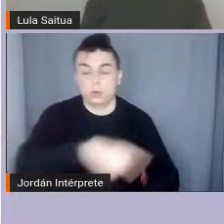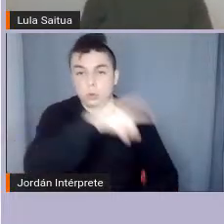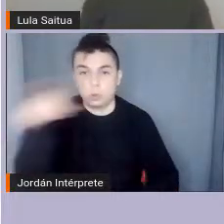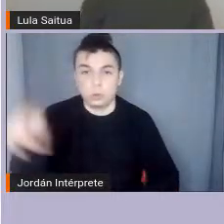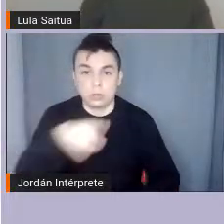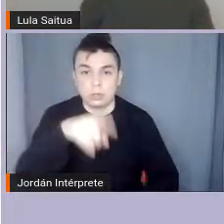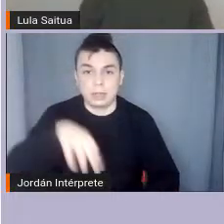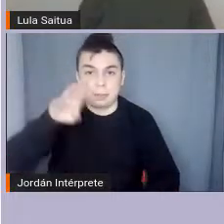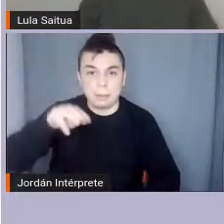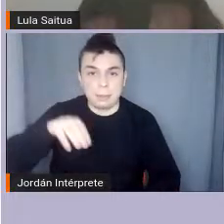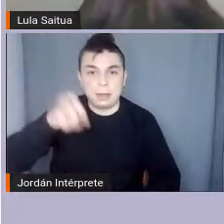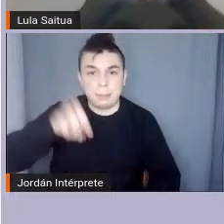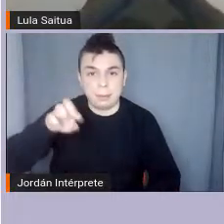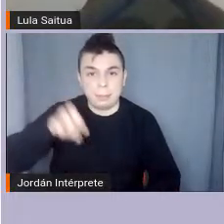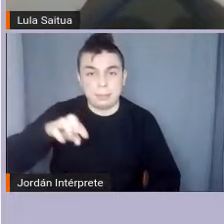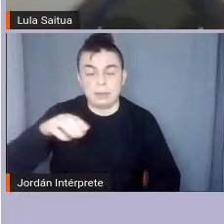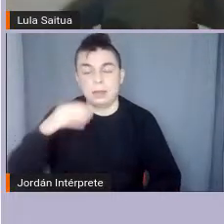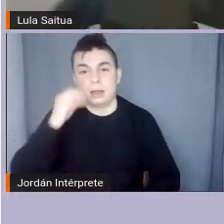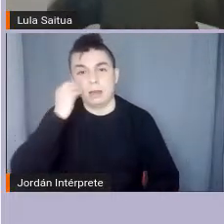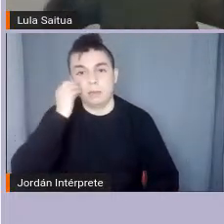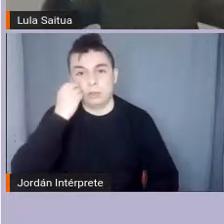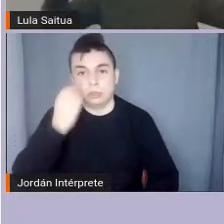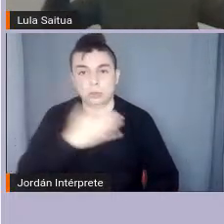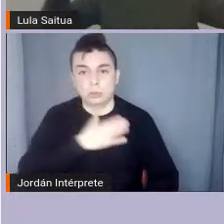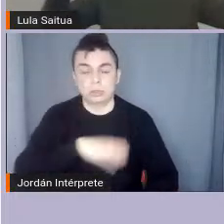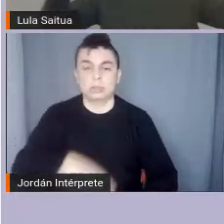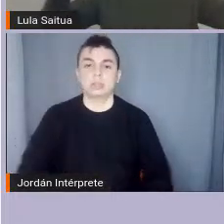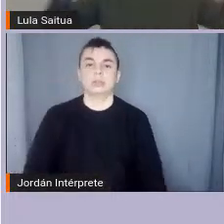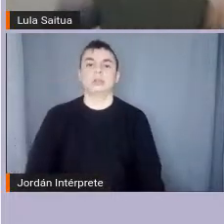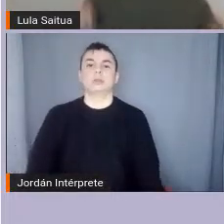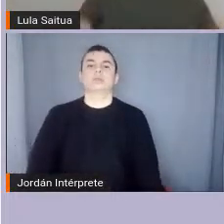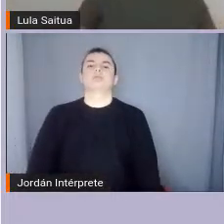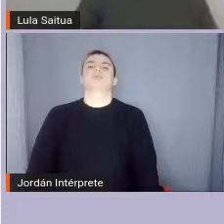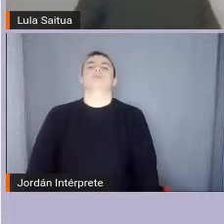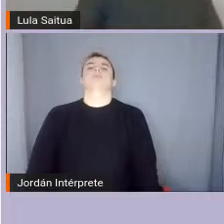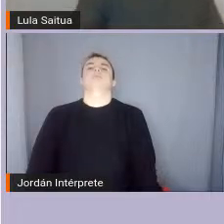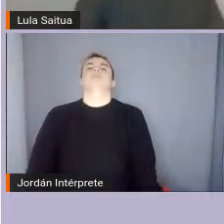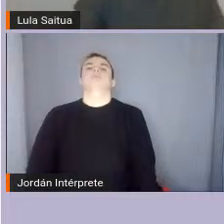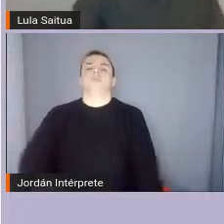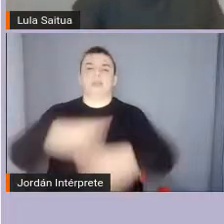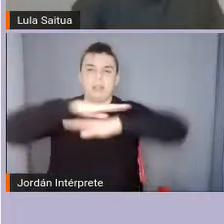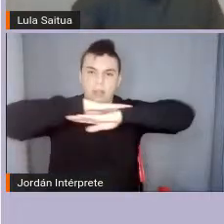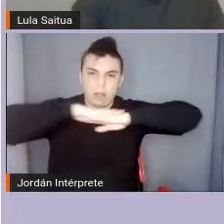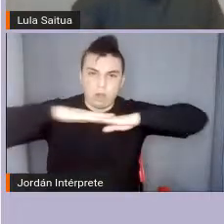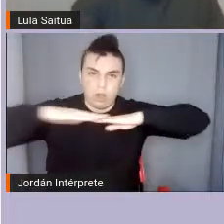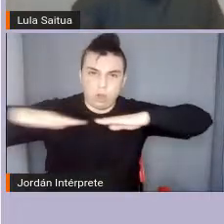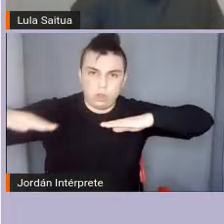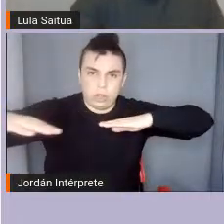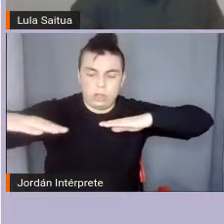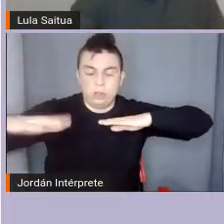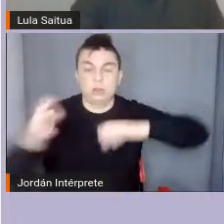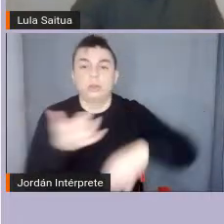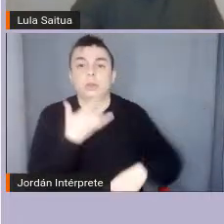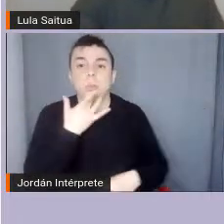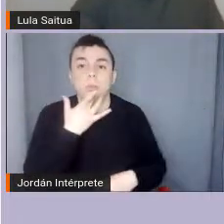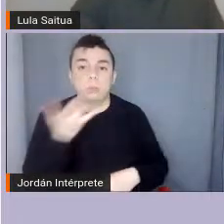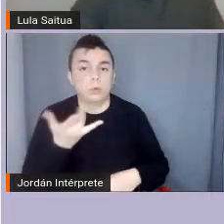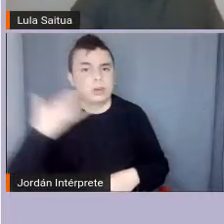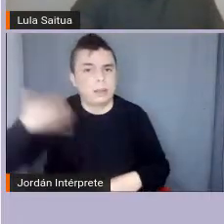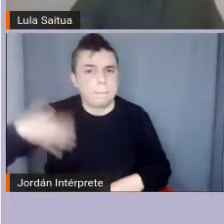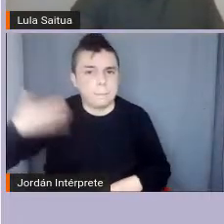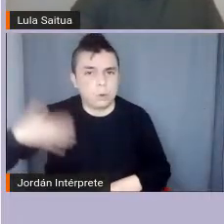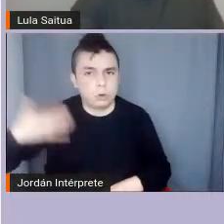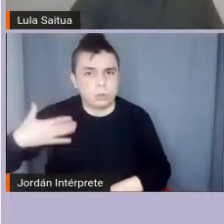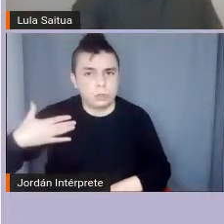se acuestan con los niños en posición horizontal, ¿no es verdad? Esto es muy importante porque